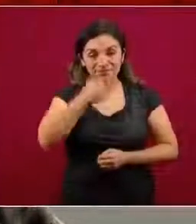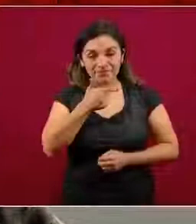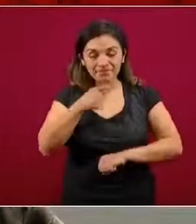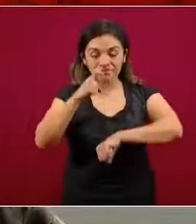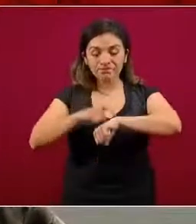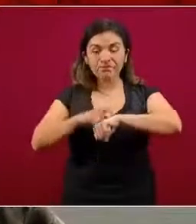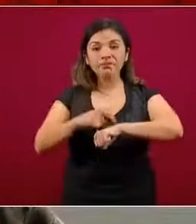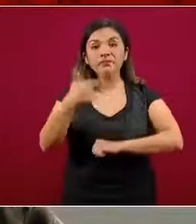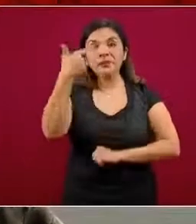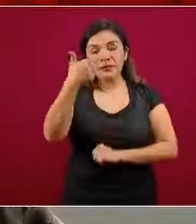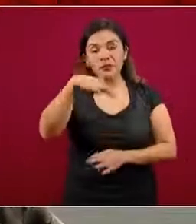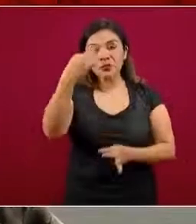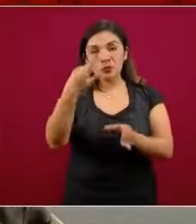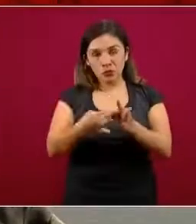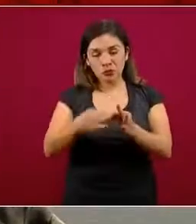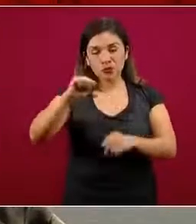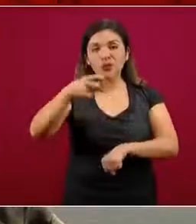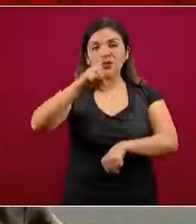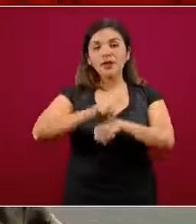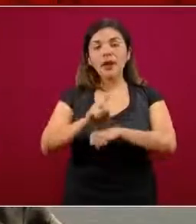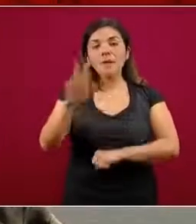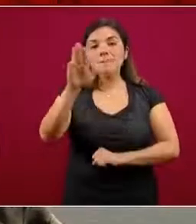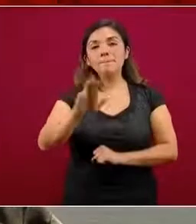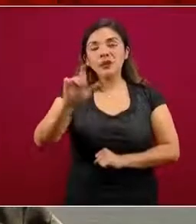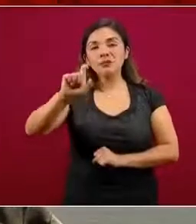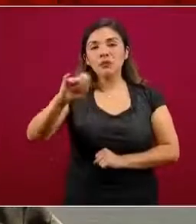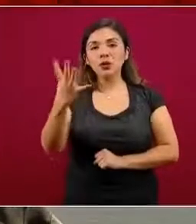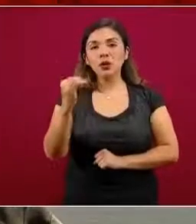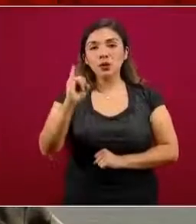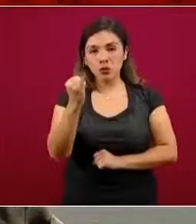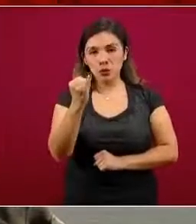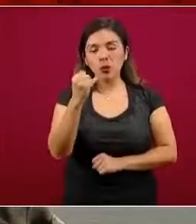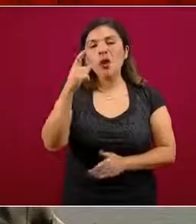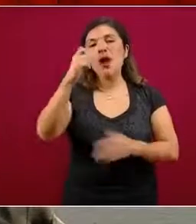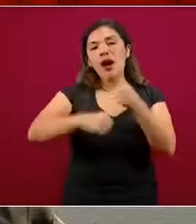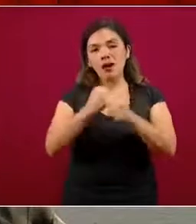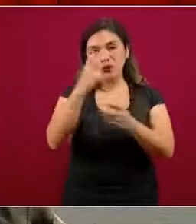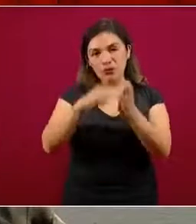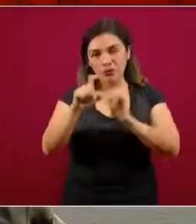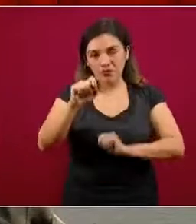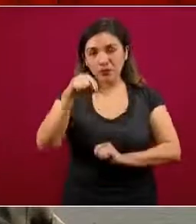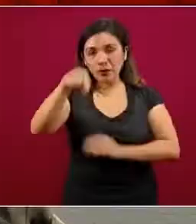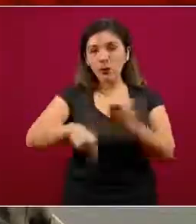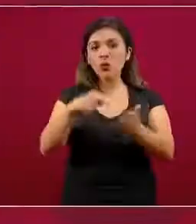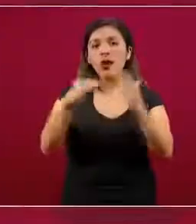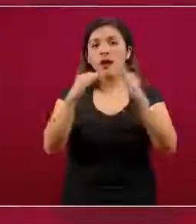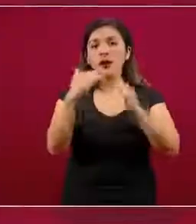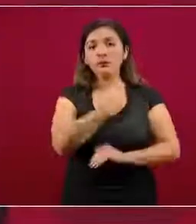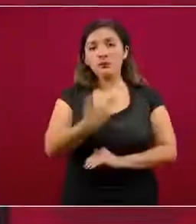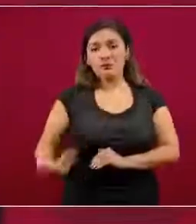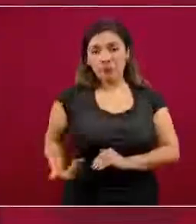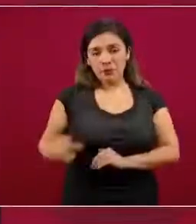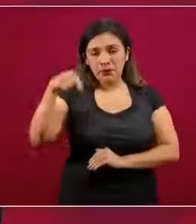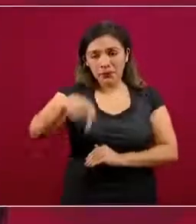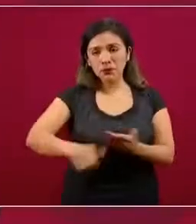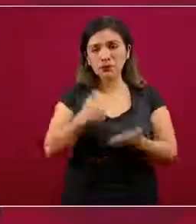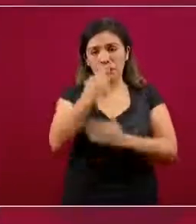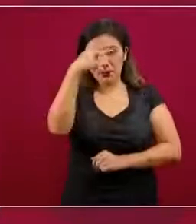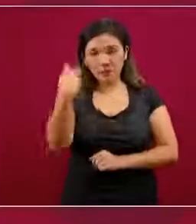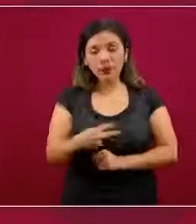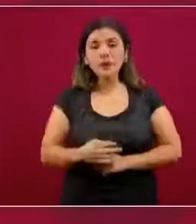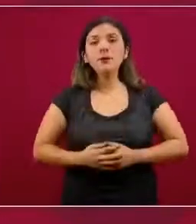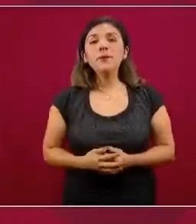Son las 19 horas del miércoles 24 de junio de 2020. Estamos en el Palacio Nacional de México, en la Ciudad de